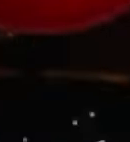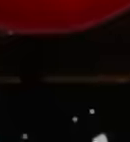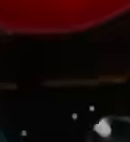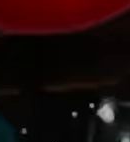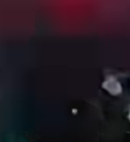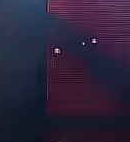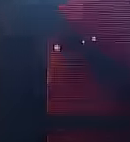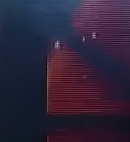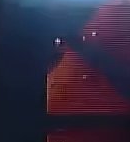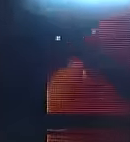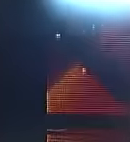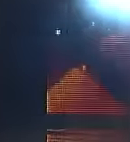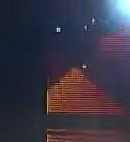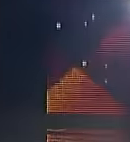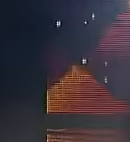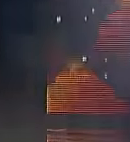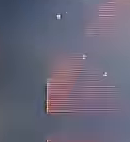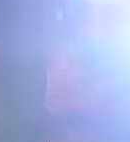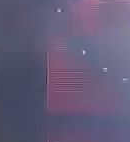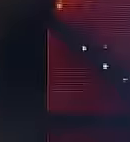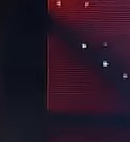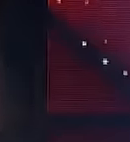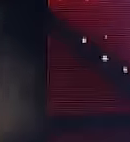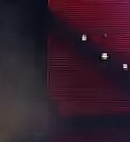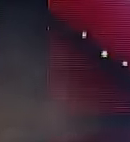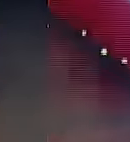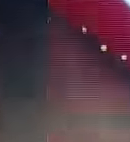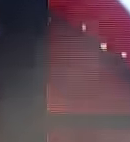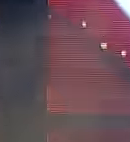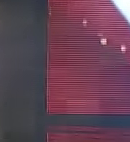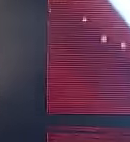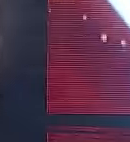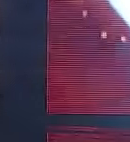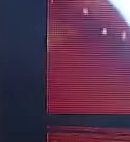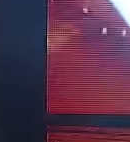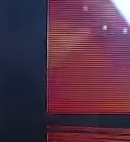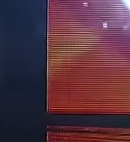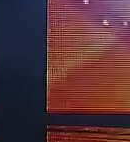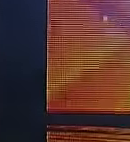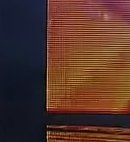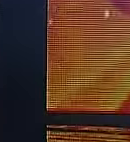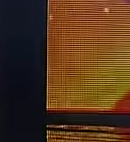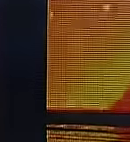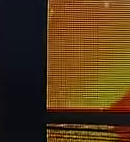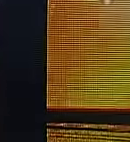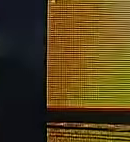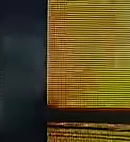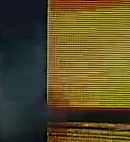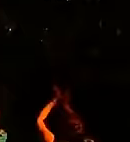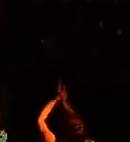de la Quinta Vergara recibe con cariño al señor Jaja Calderón.